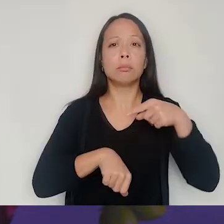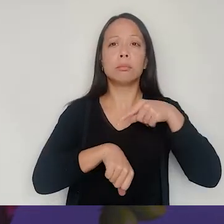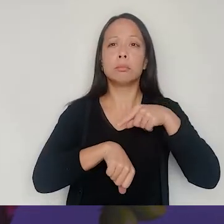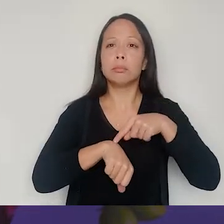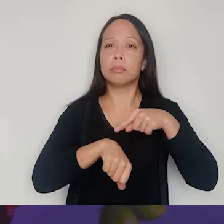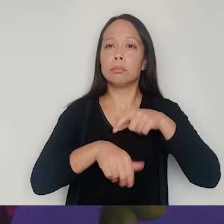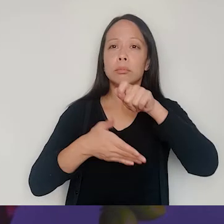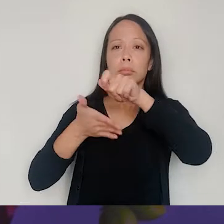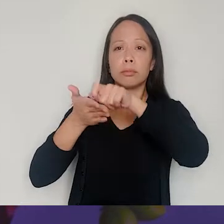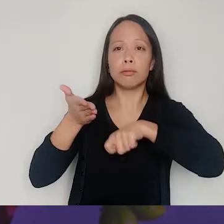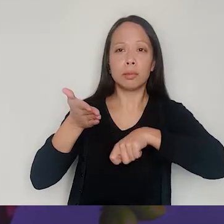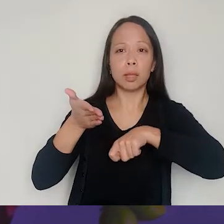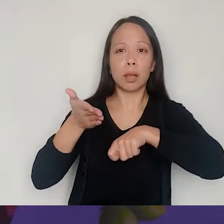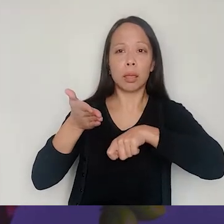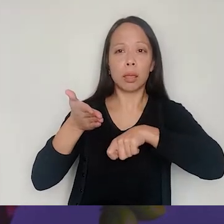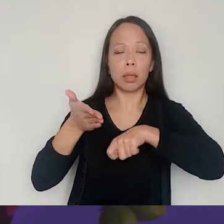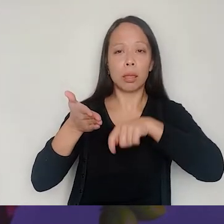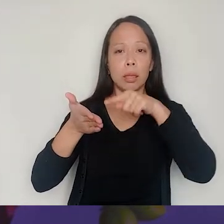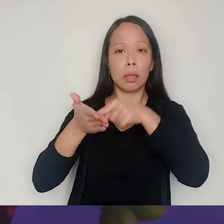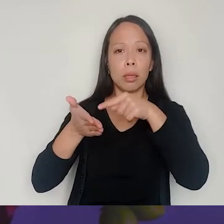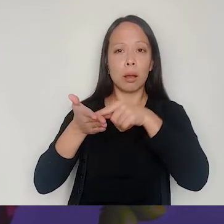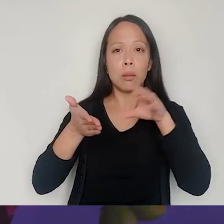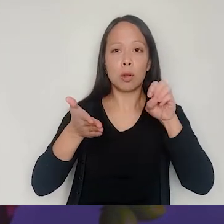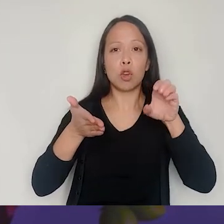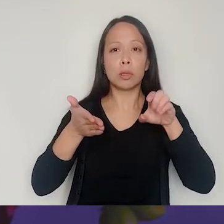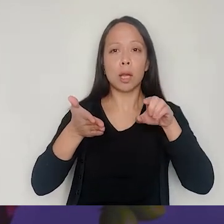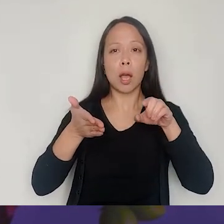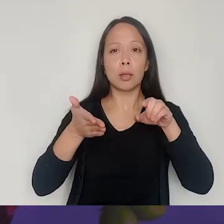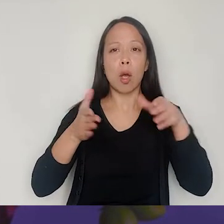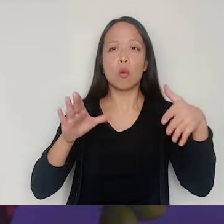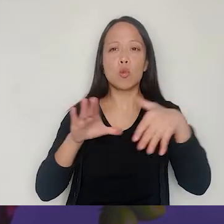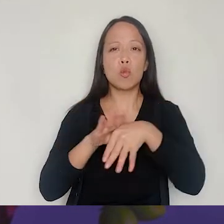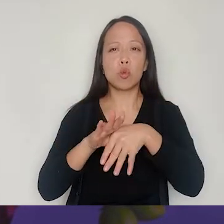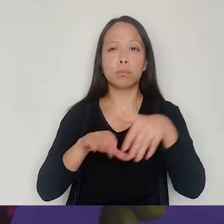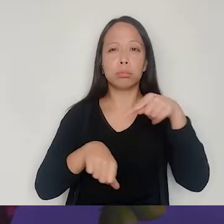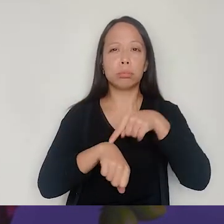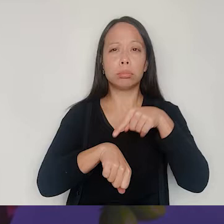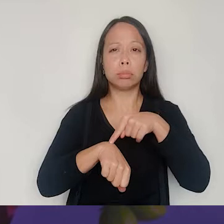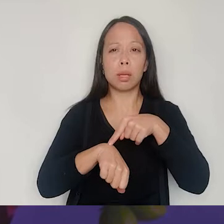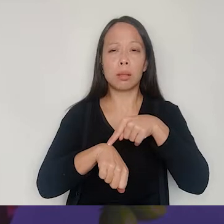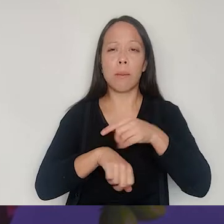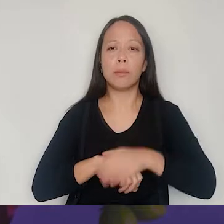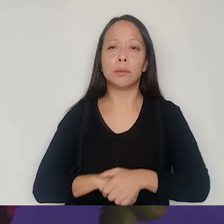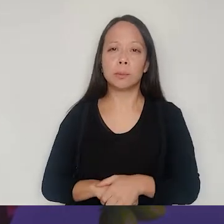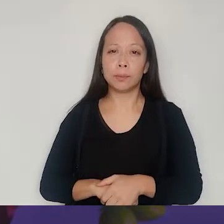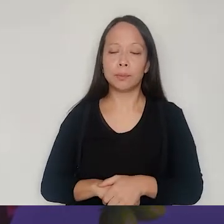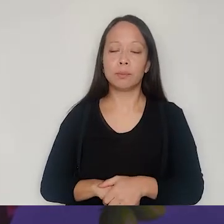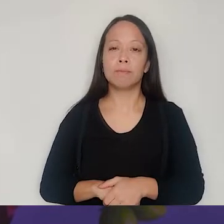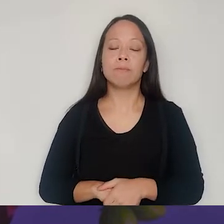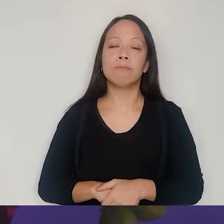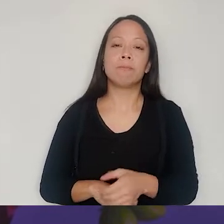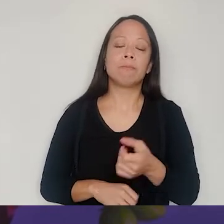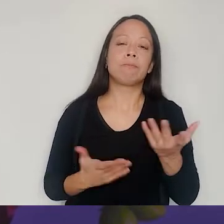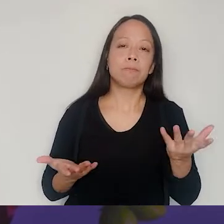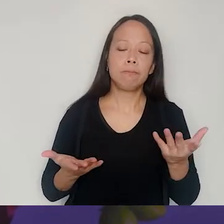tiempo. Muy bien. Pues el primer dato que quería ofrecer es que, si bien